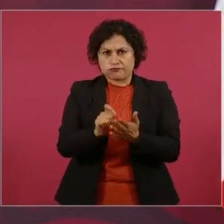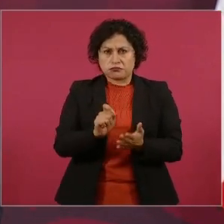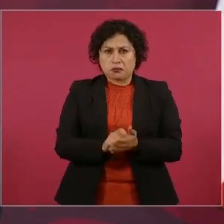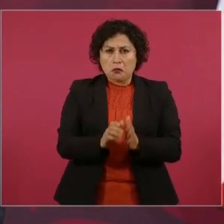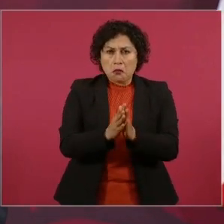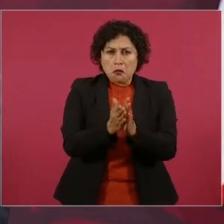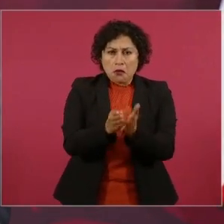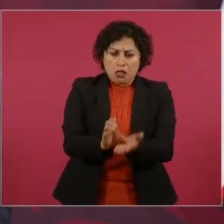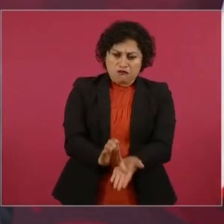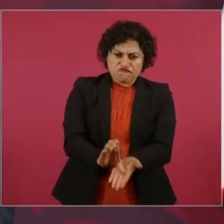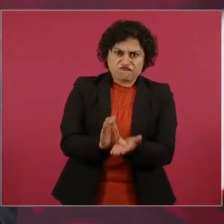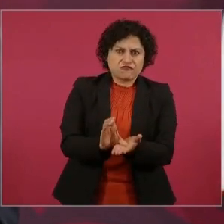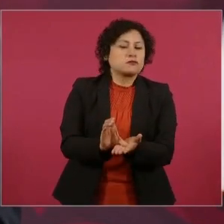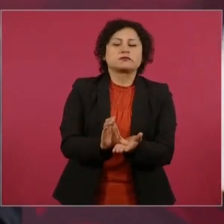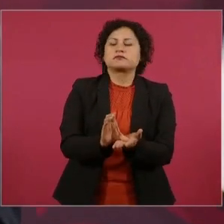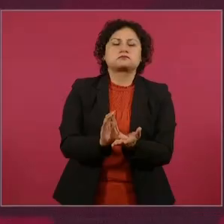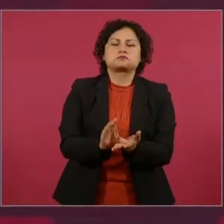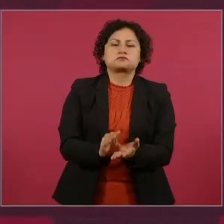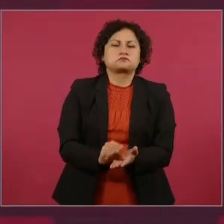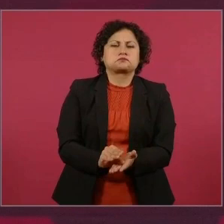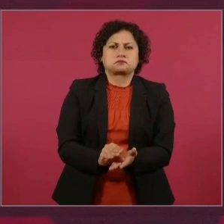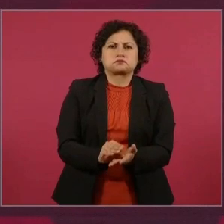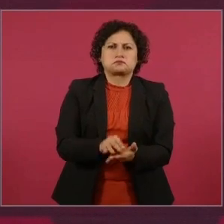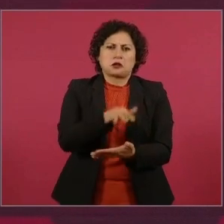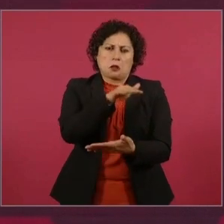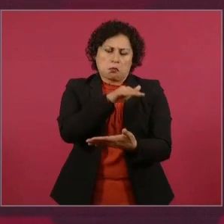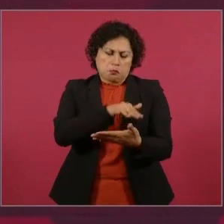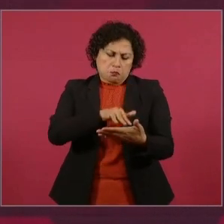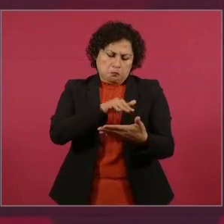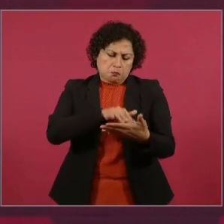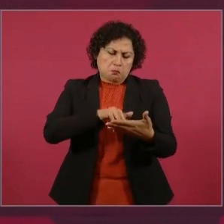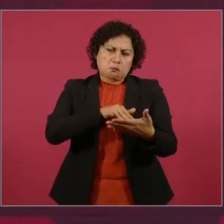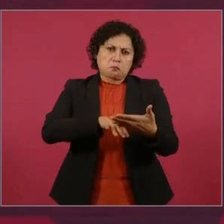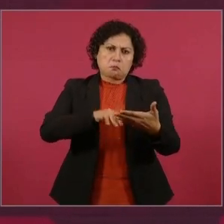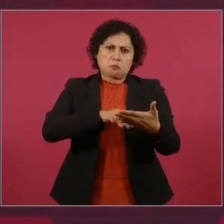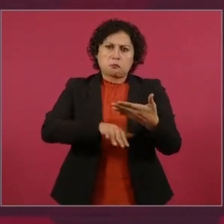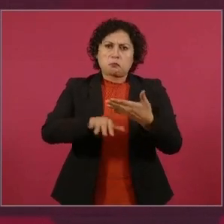voluminoso ese se lee